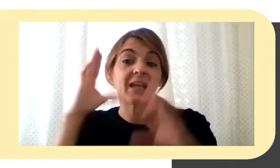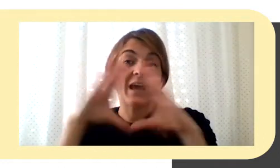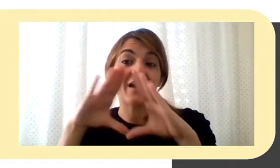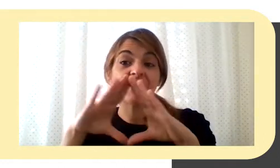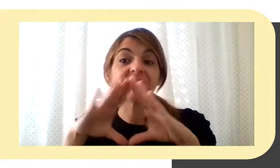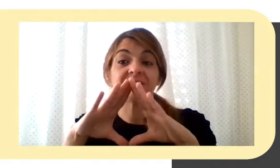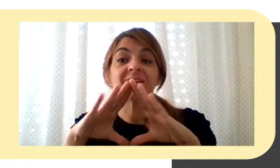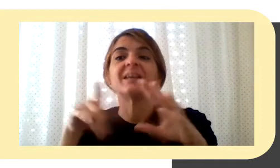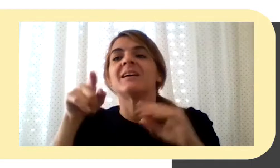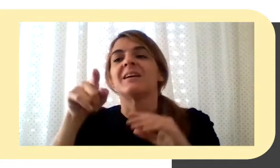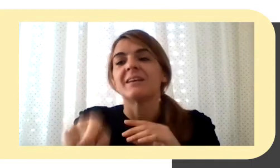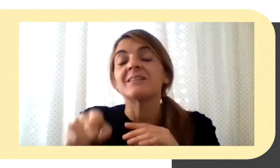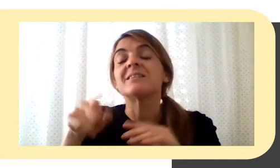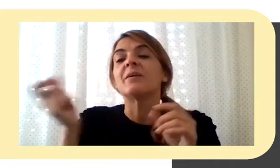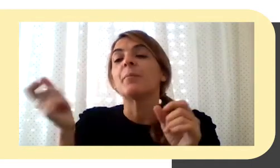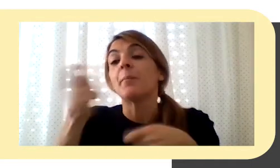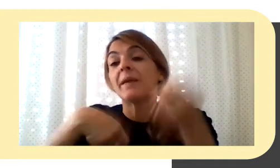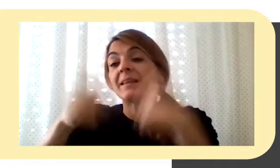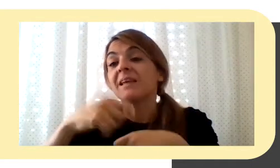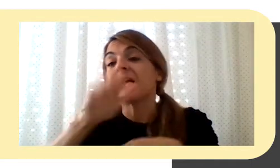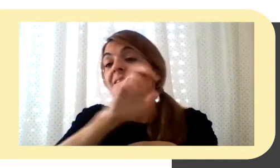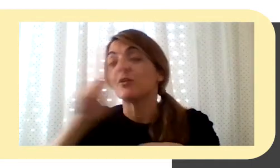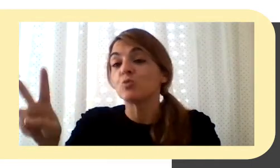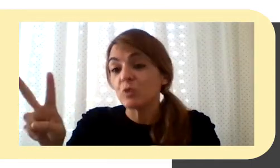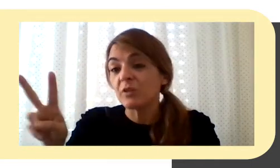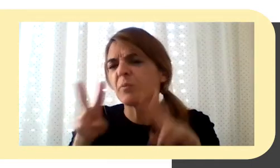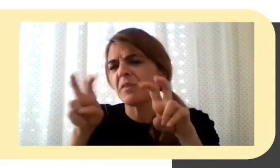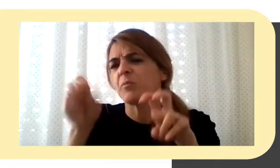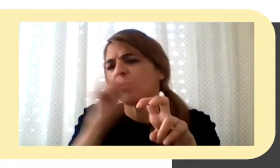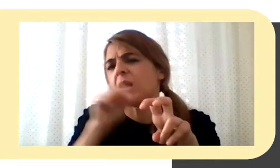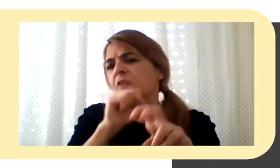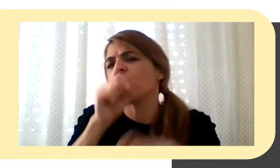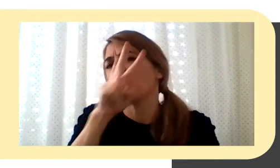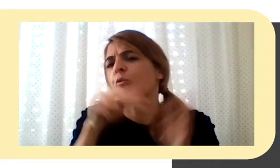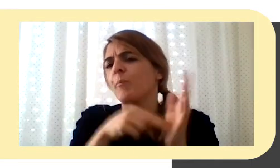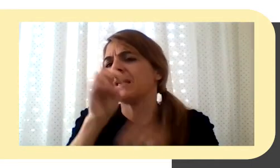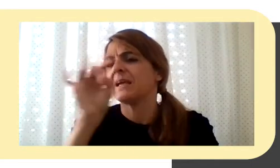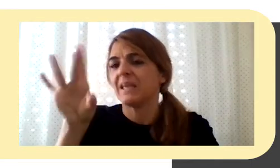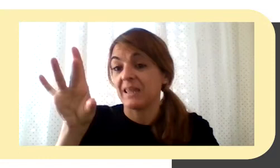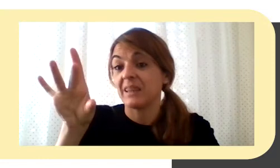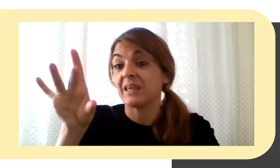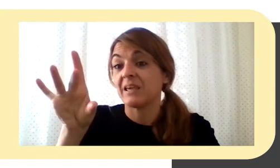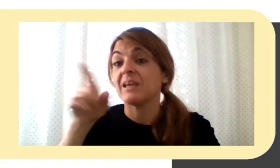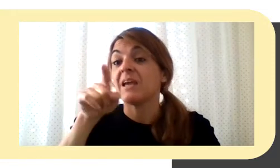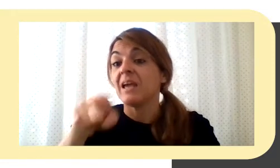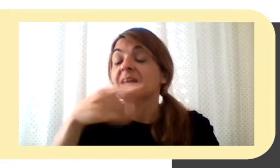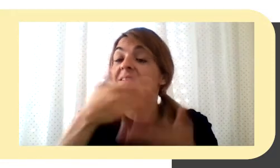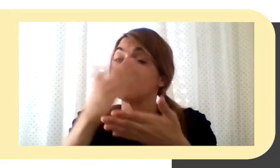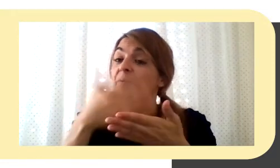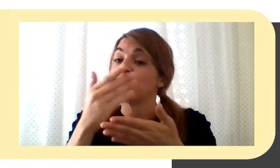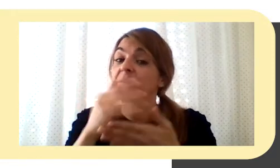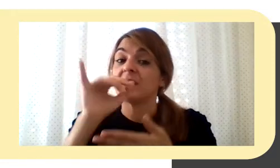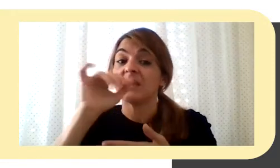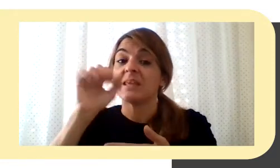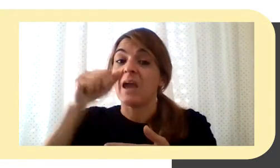se comercializó en Estados Unidos en el año 2015, a principio de año. Y yo me entero por este artículo que se publicó por julio en la revista JAMA,